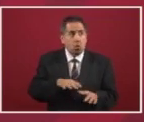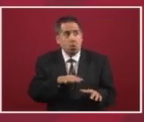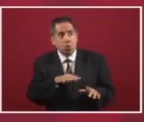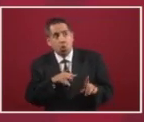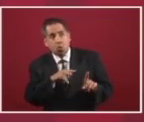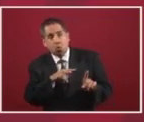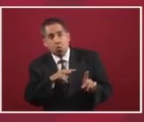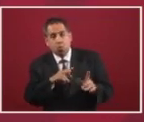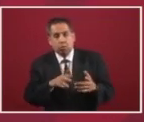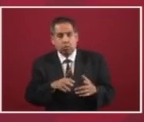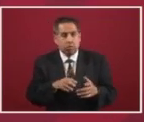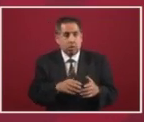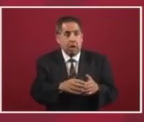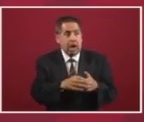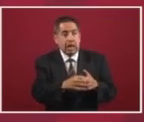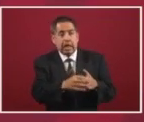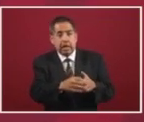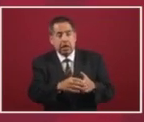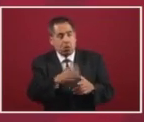el guía